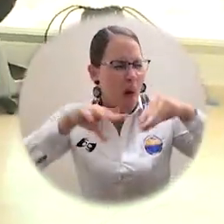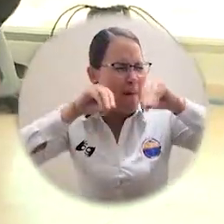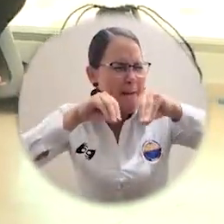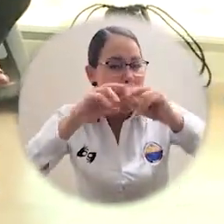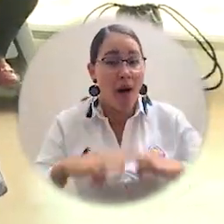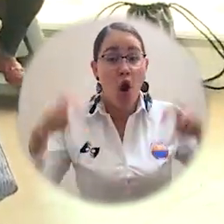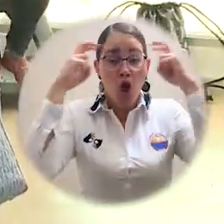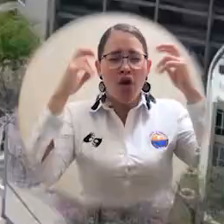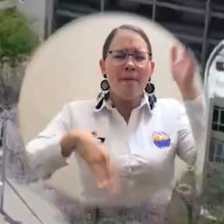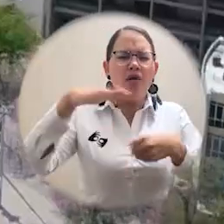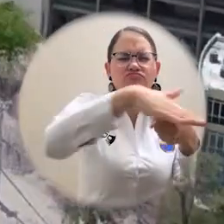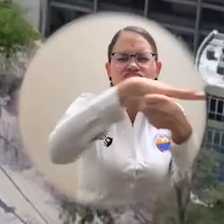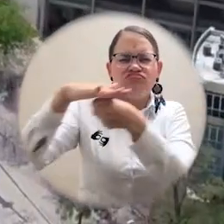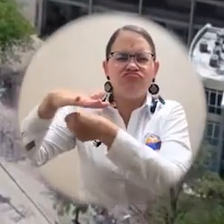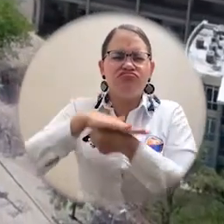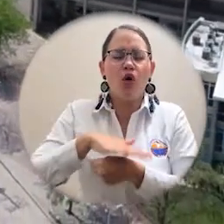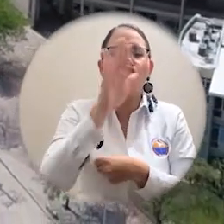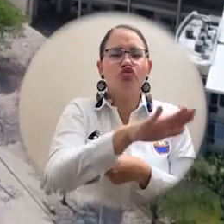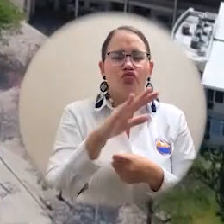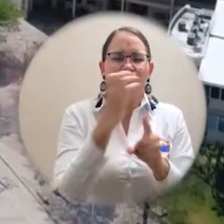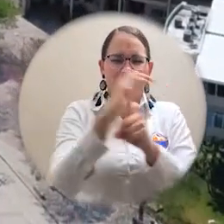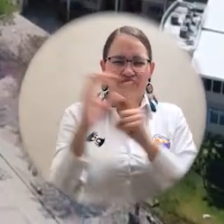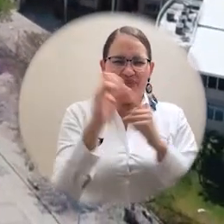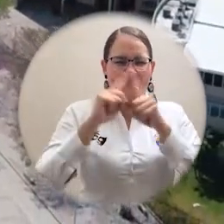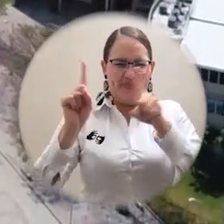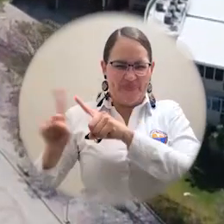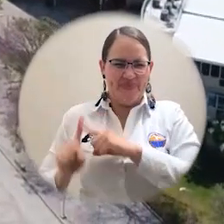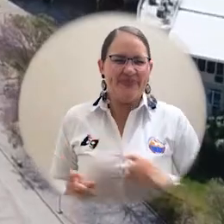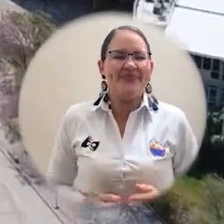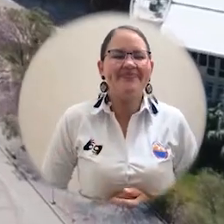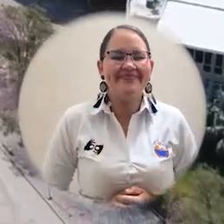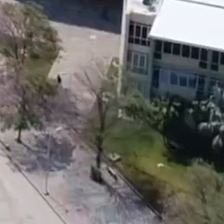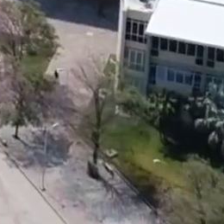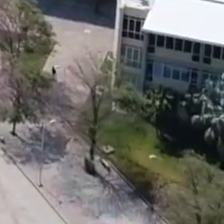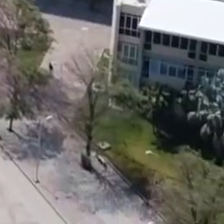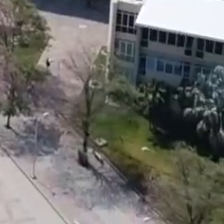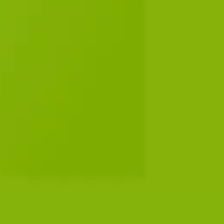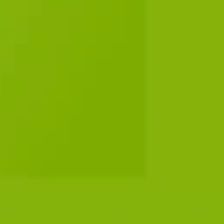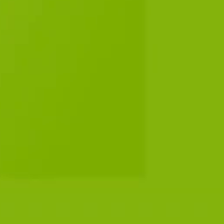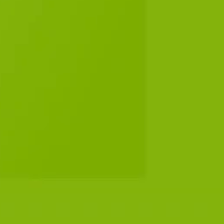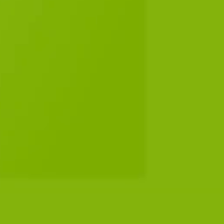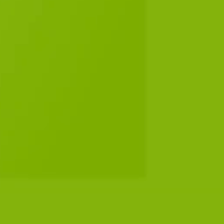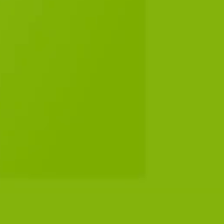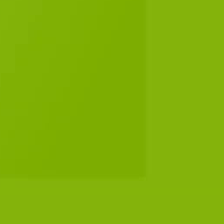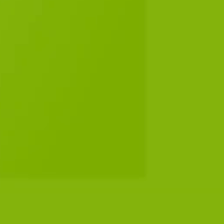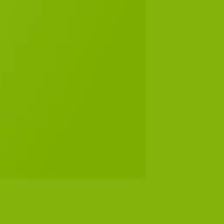y los valores puedan generar conocimiento situado en regiones ecoculturales.